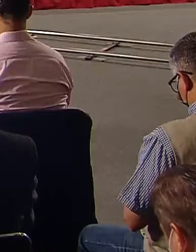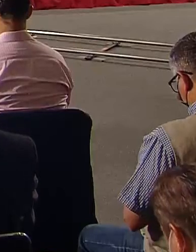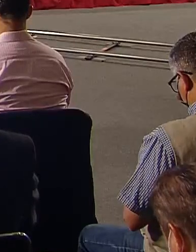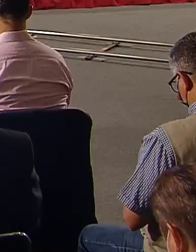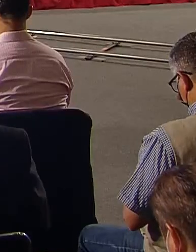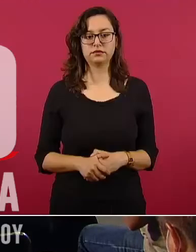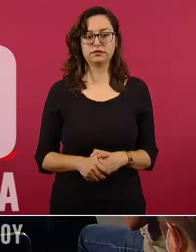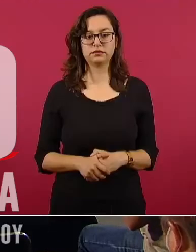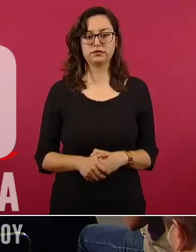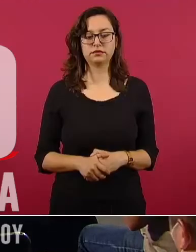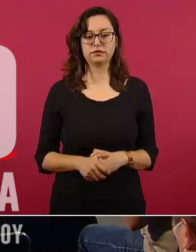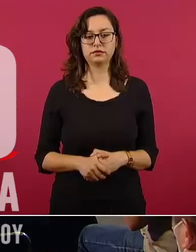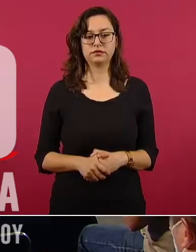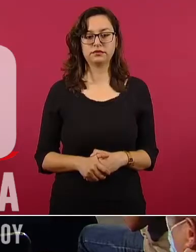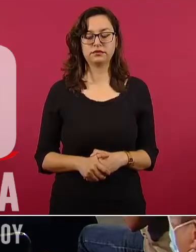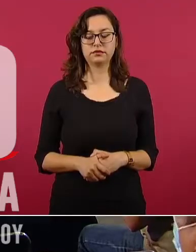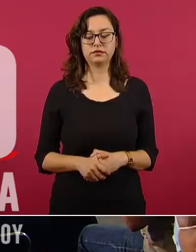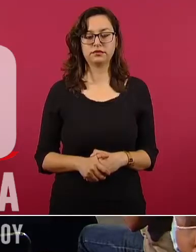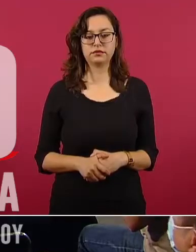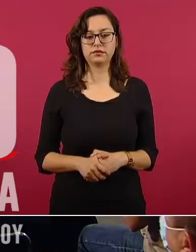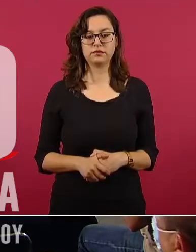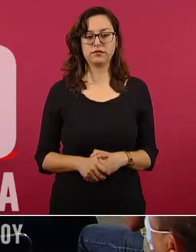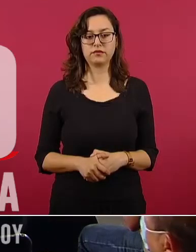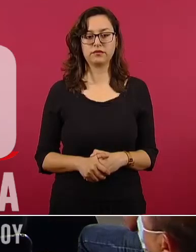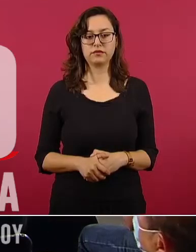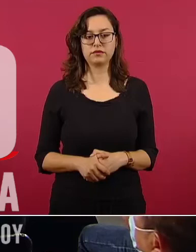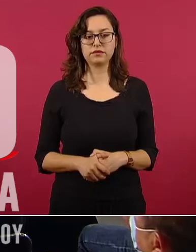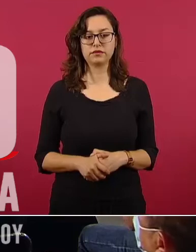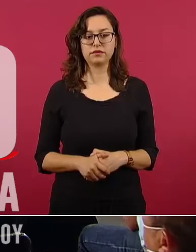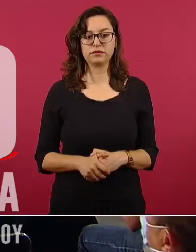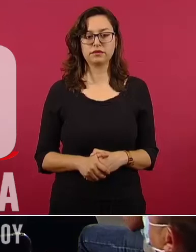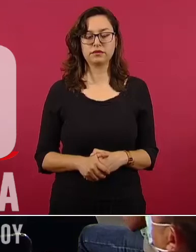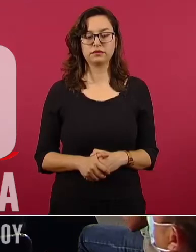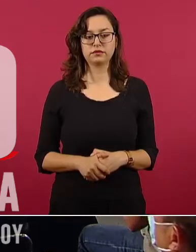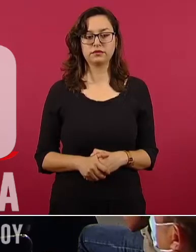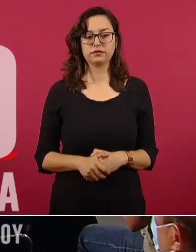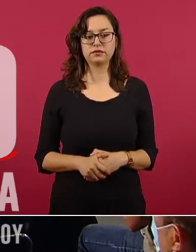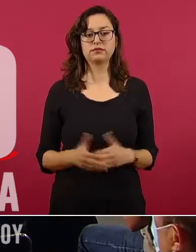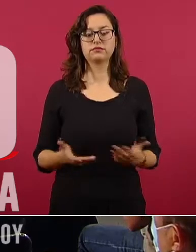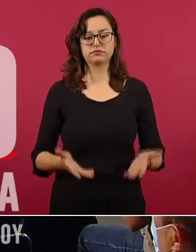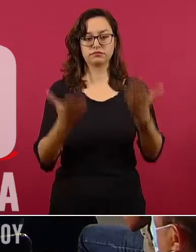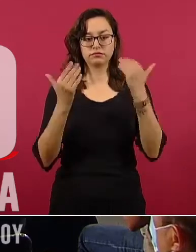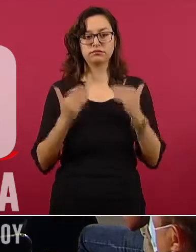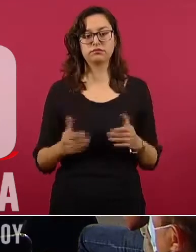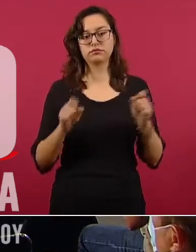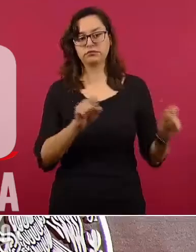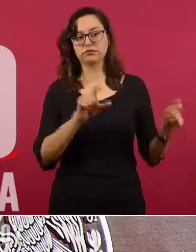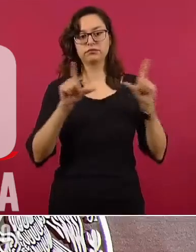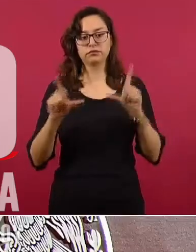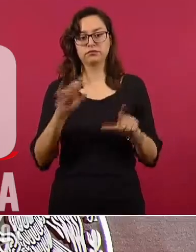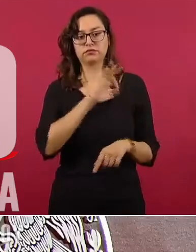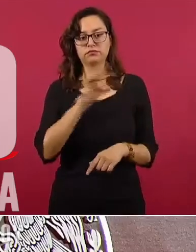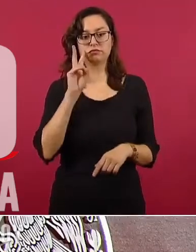a 19.480. En la siguiente imagen podemos ver esta tendencia de